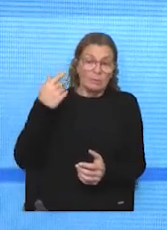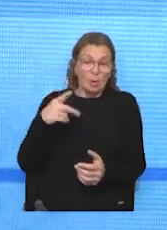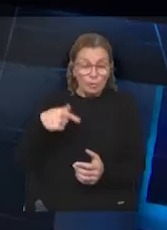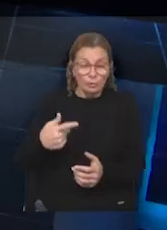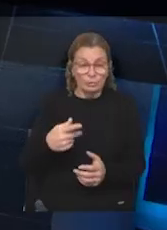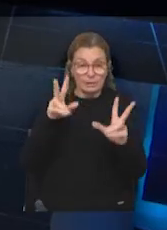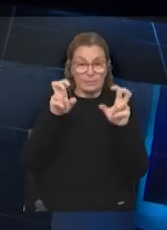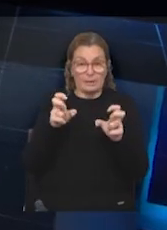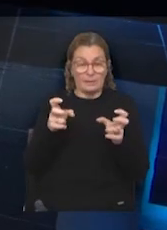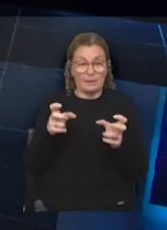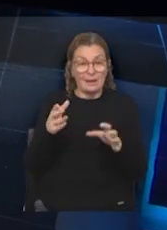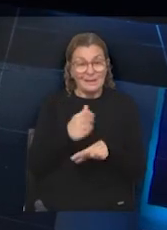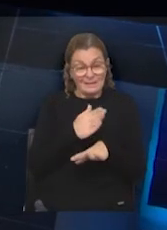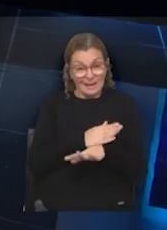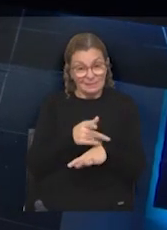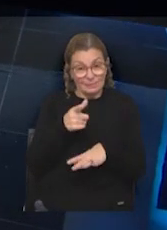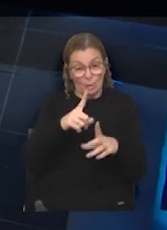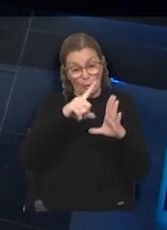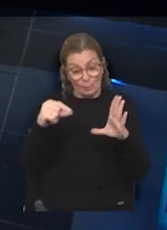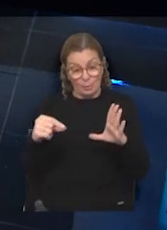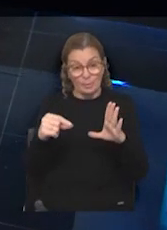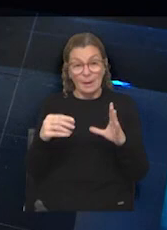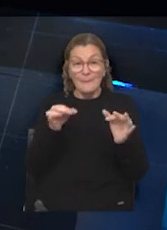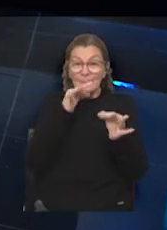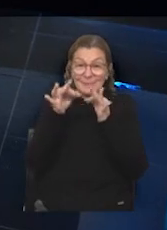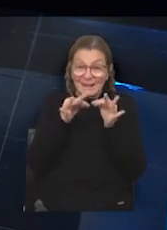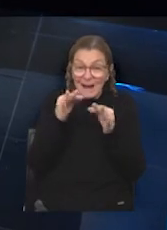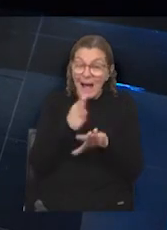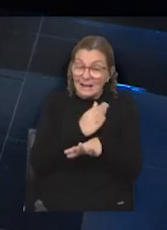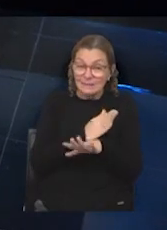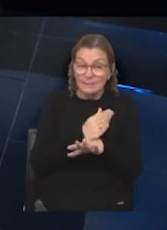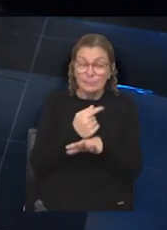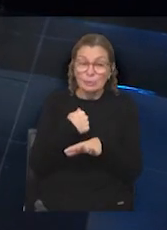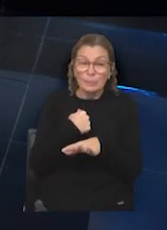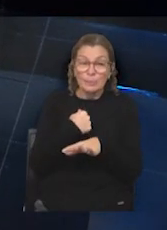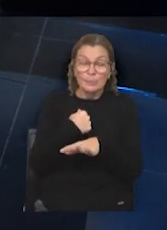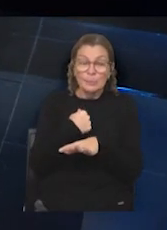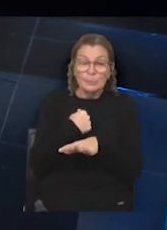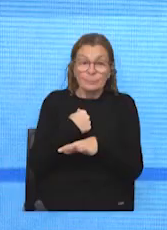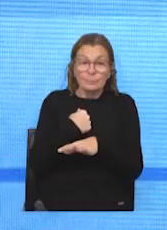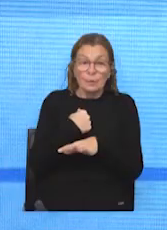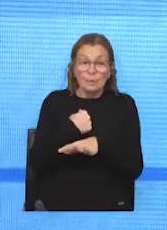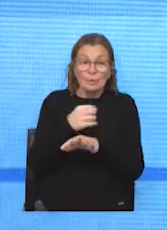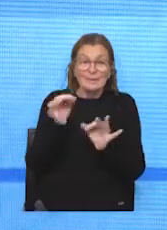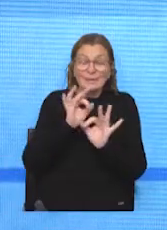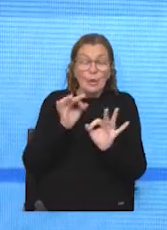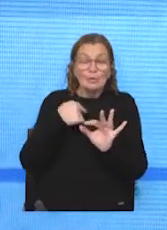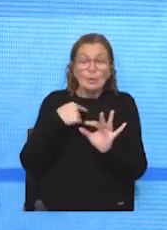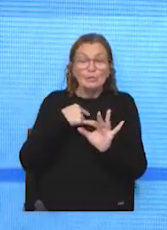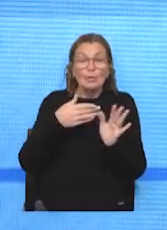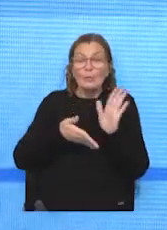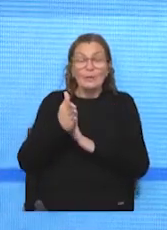entonces mu bien y antes de pasar al logo V a explicar un poco el logo y antes de eso yo no soy ningún neófito Ah yo no